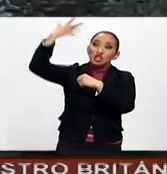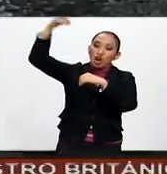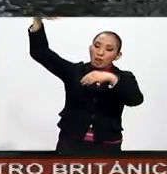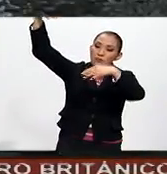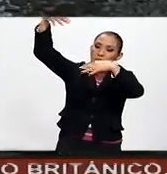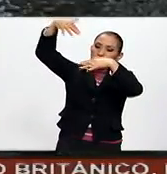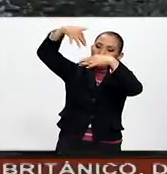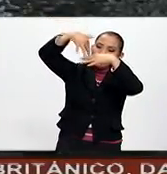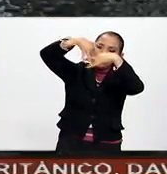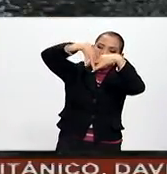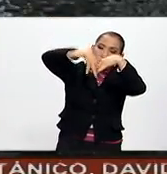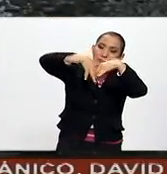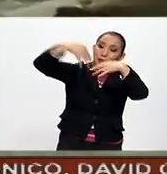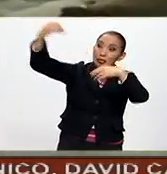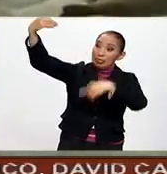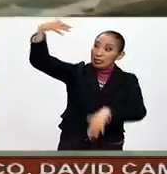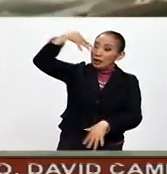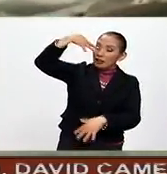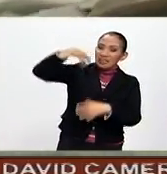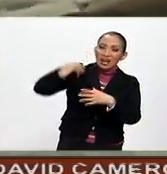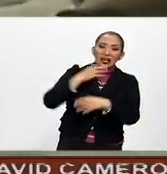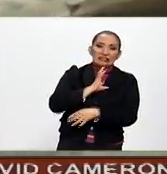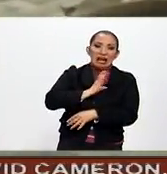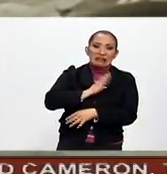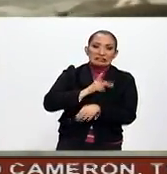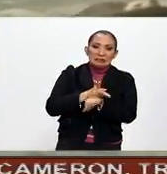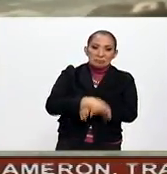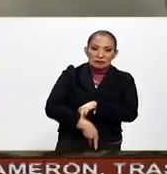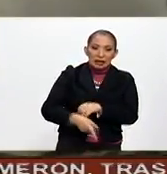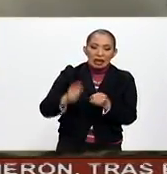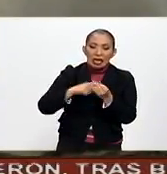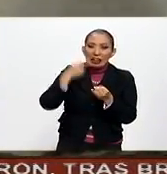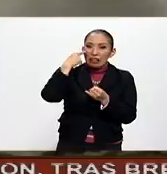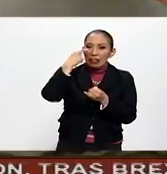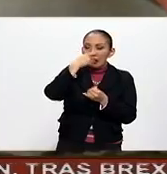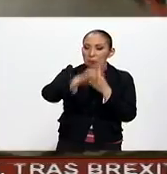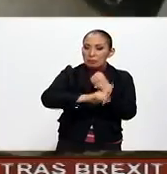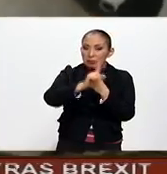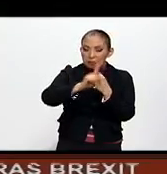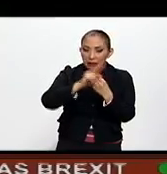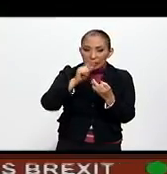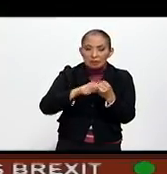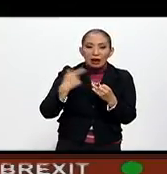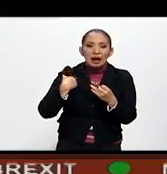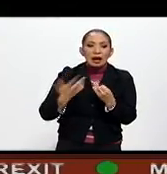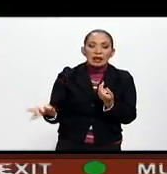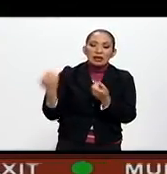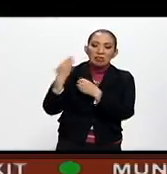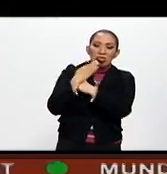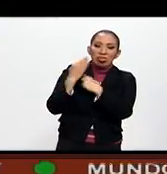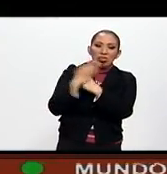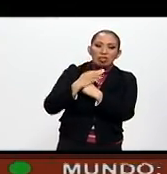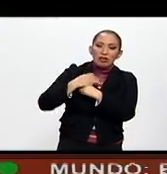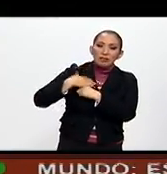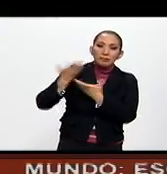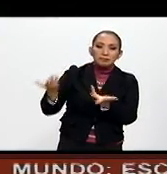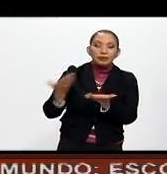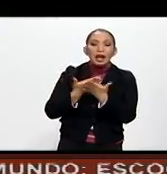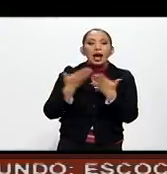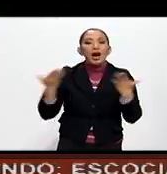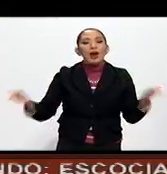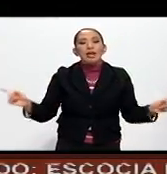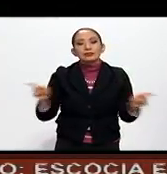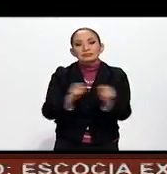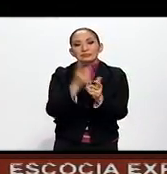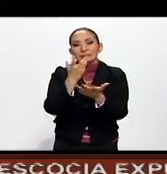del sol, cuya exposición directa causa cáncer de piel, cataratas y daños en el sistema inmunológico. Vamos a hacer